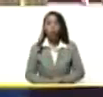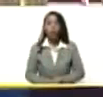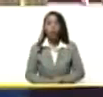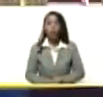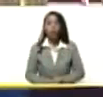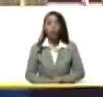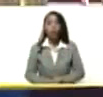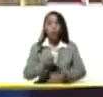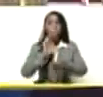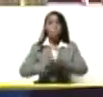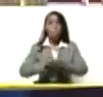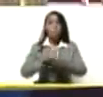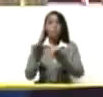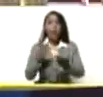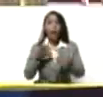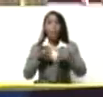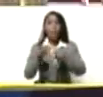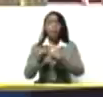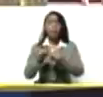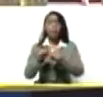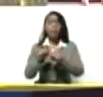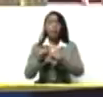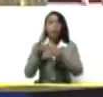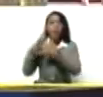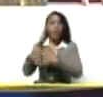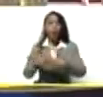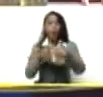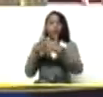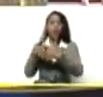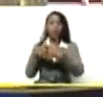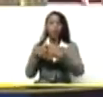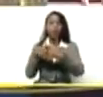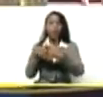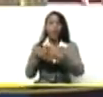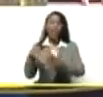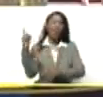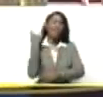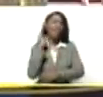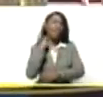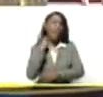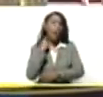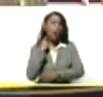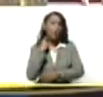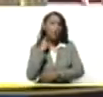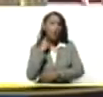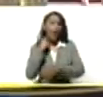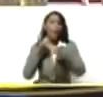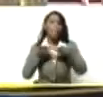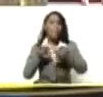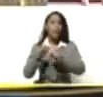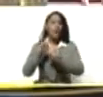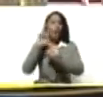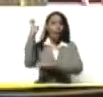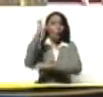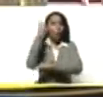porque el imperialismo norteamericano y los viejos y decadentes imperios de europa